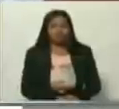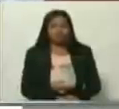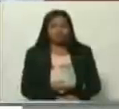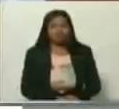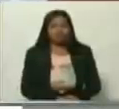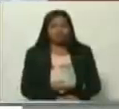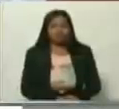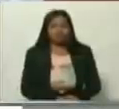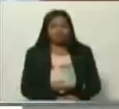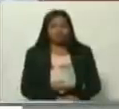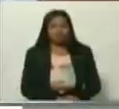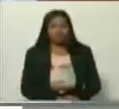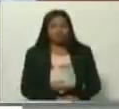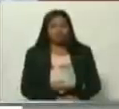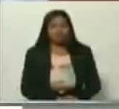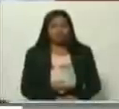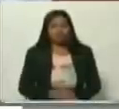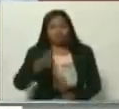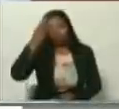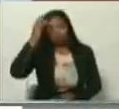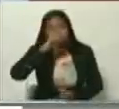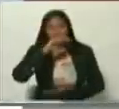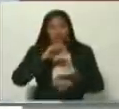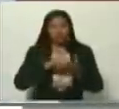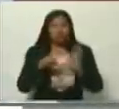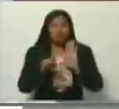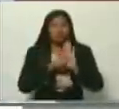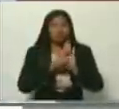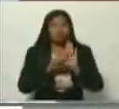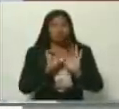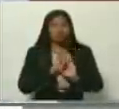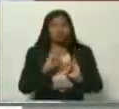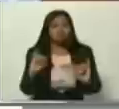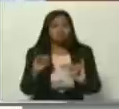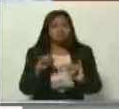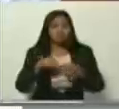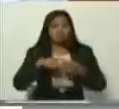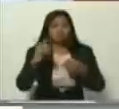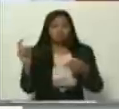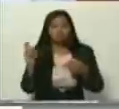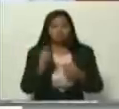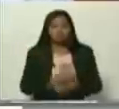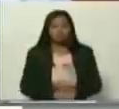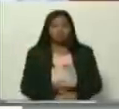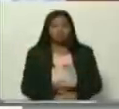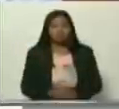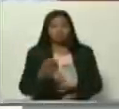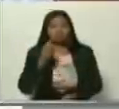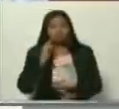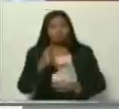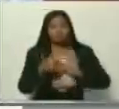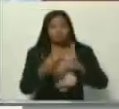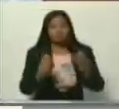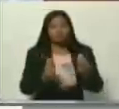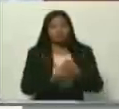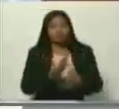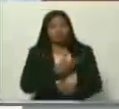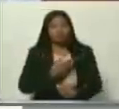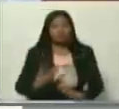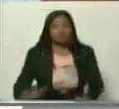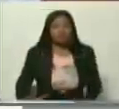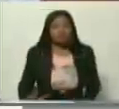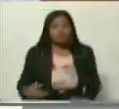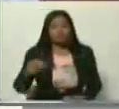el Consejo Regional Legislativo. Por cierto, me acompañan su presidente,